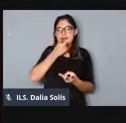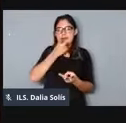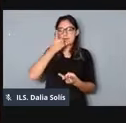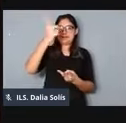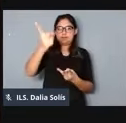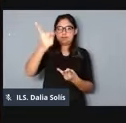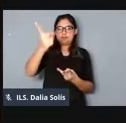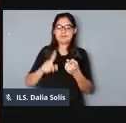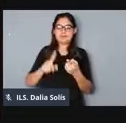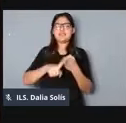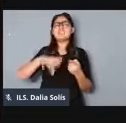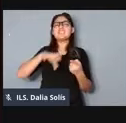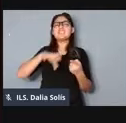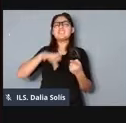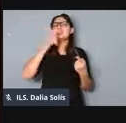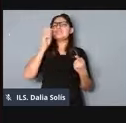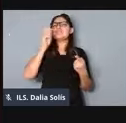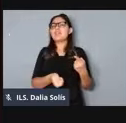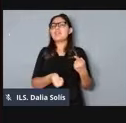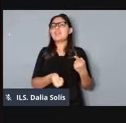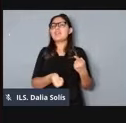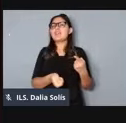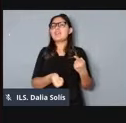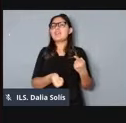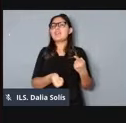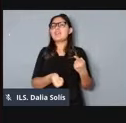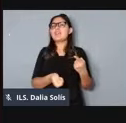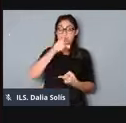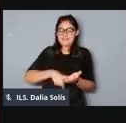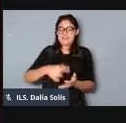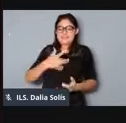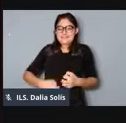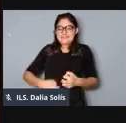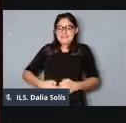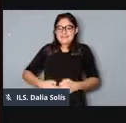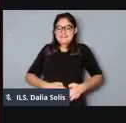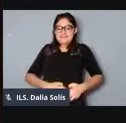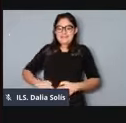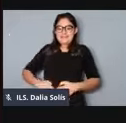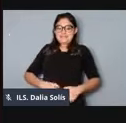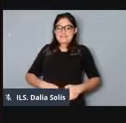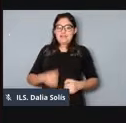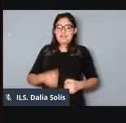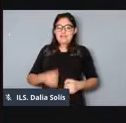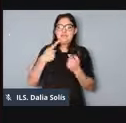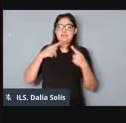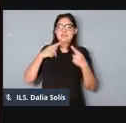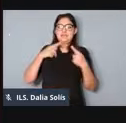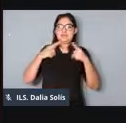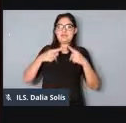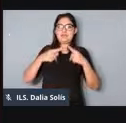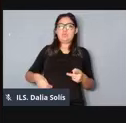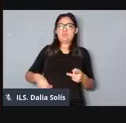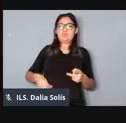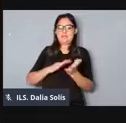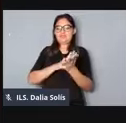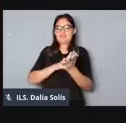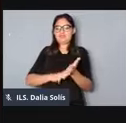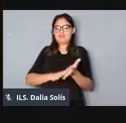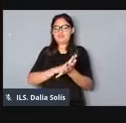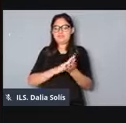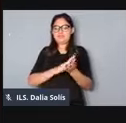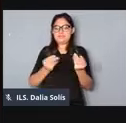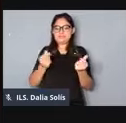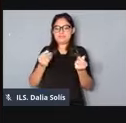eso en la panza, en las manos, porque hay gente que le sudan las manos o que le duele la panza cuando siente culpa o siente una presión en el pecho,